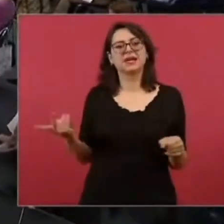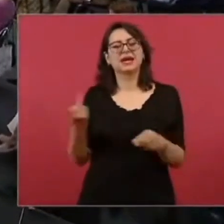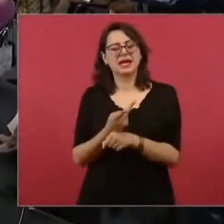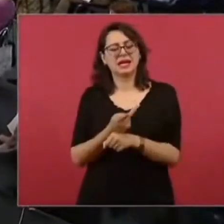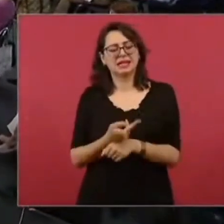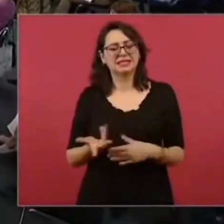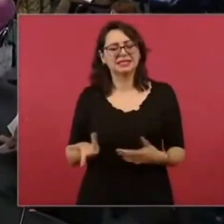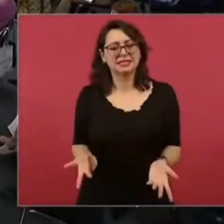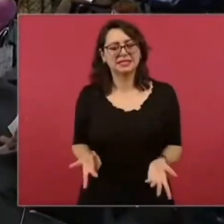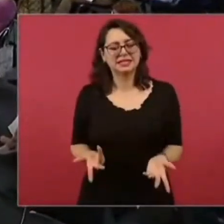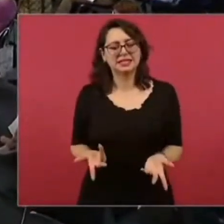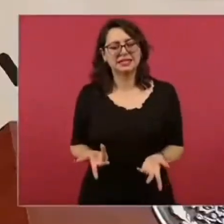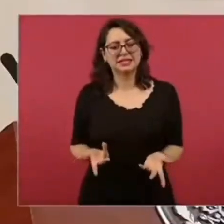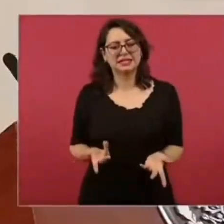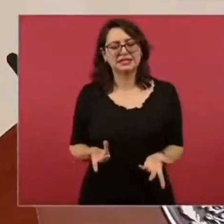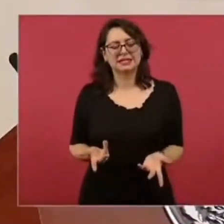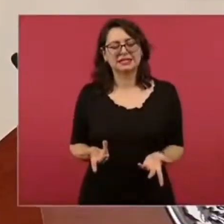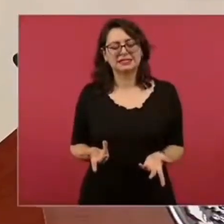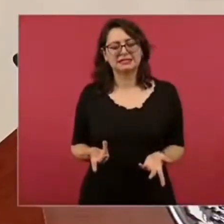para